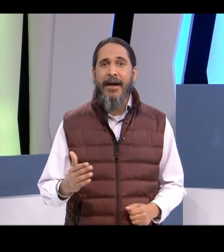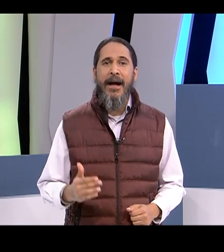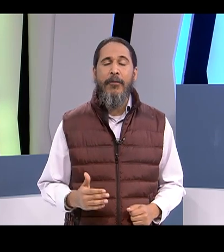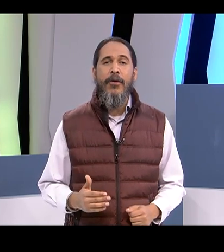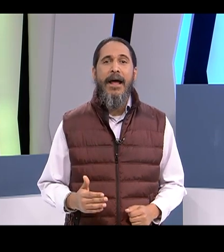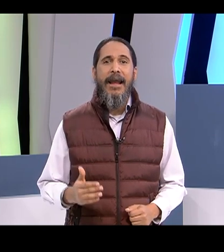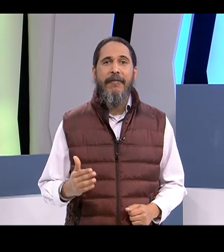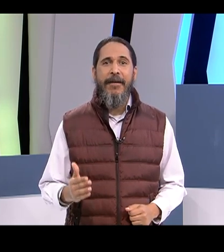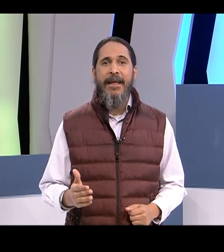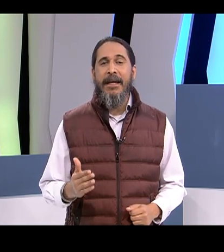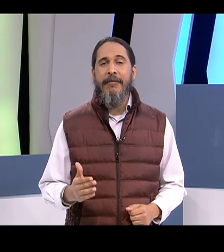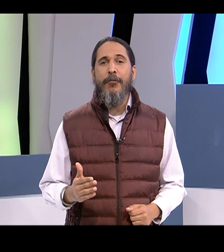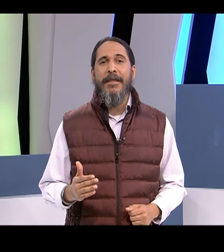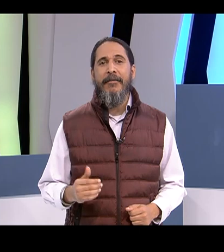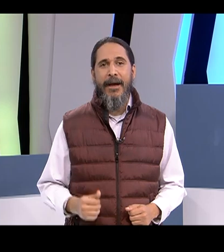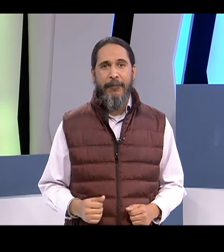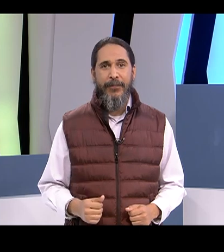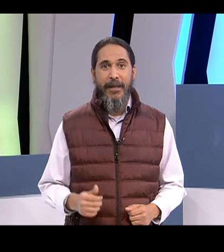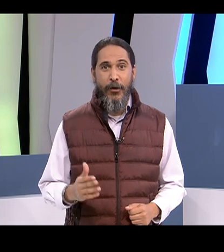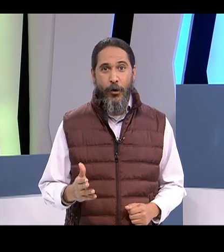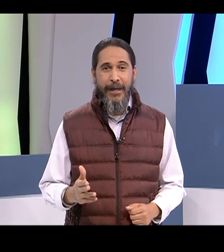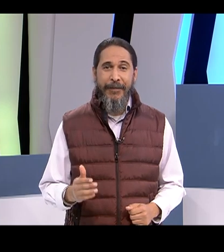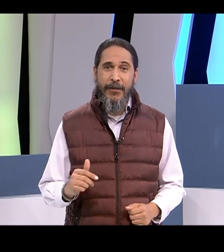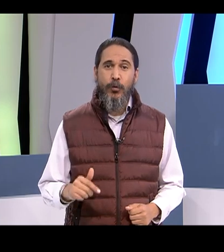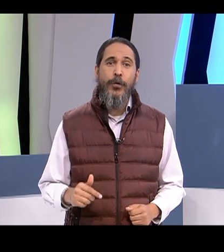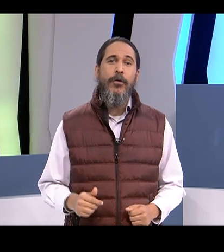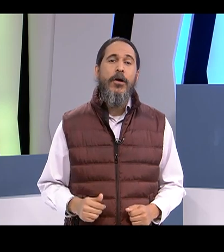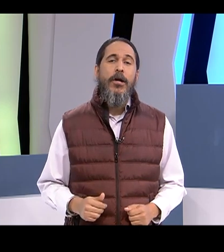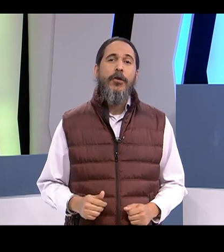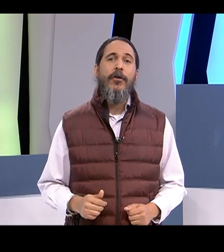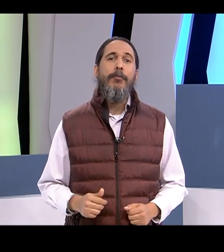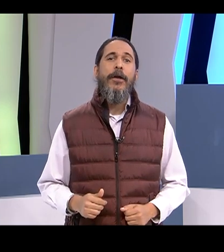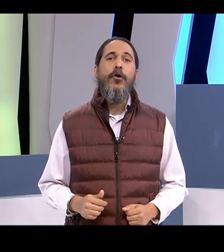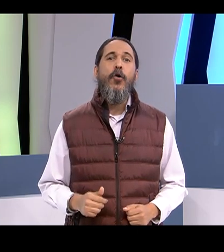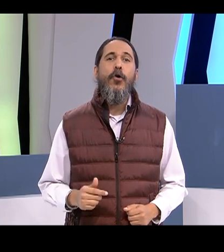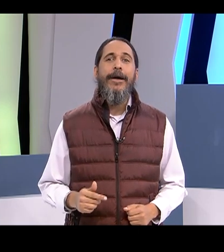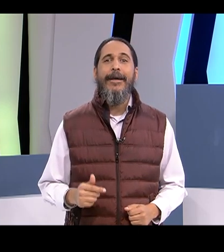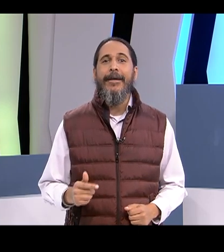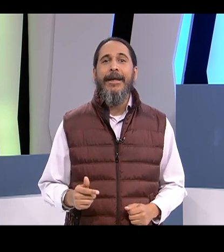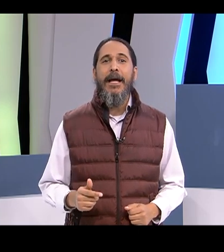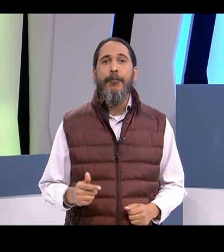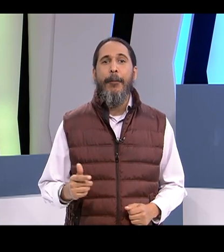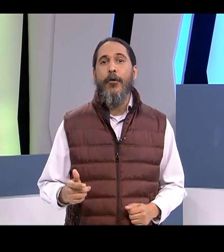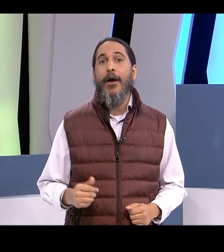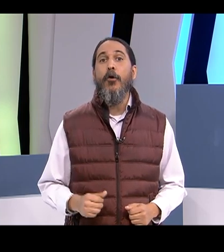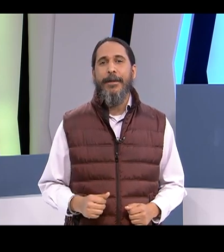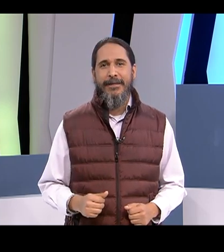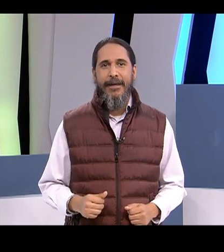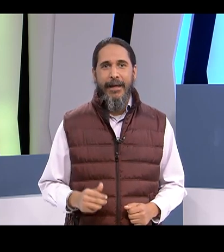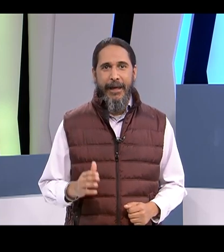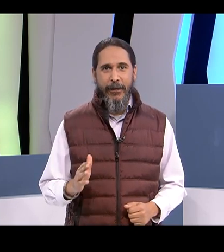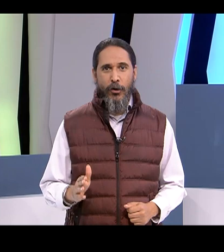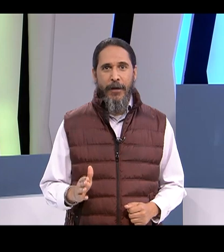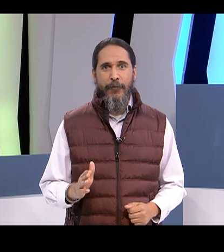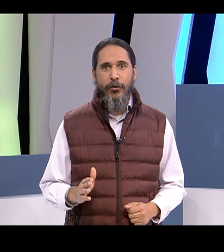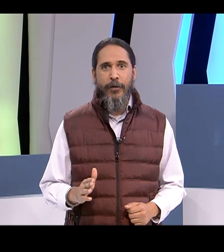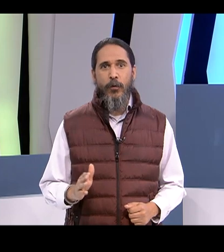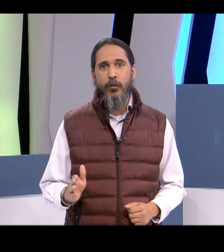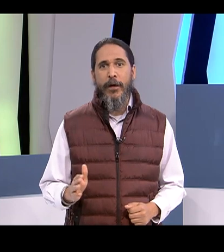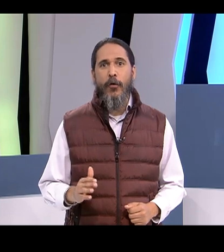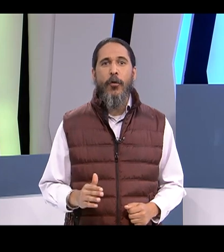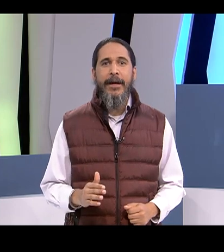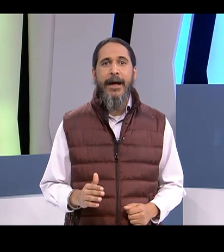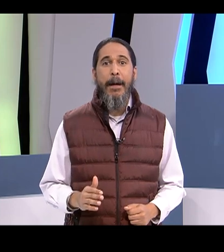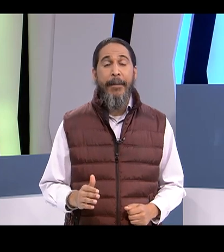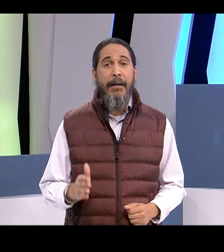se llevará a cabo la Feria del Libro Medieval. Y hoy en el estudio nos acompañó Jorge Enrique Popoca López, editor del Fondo